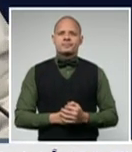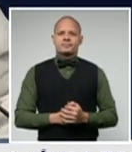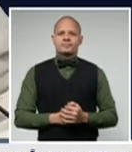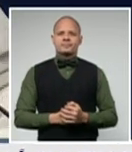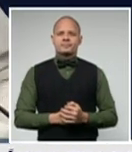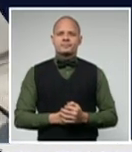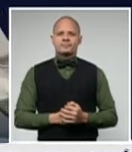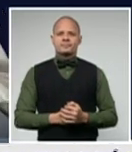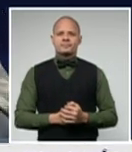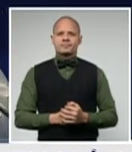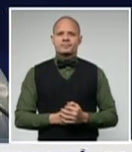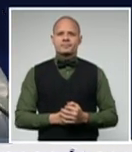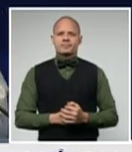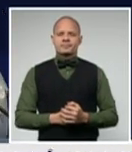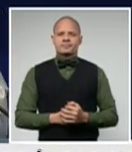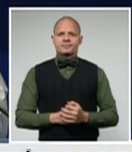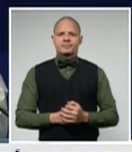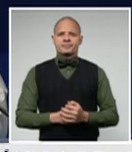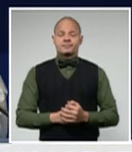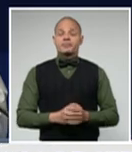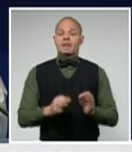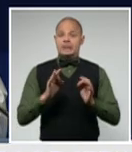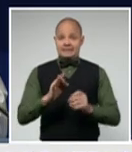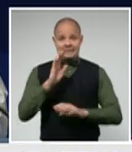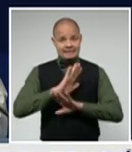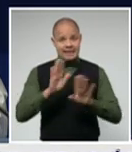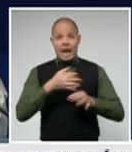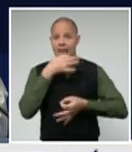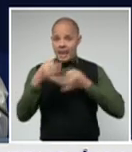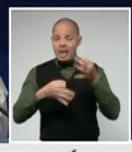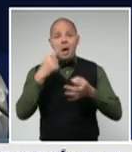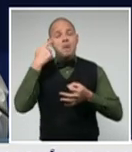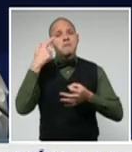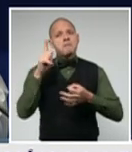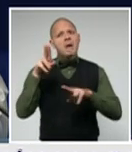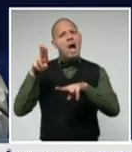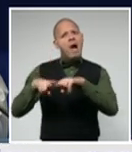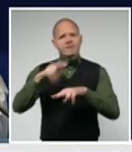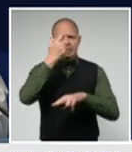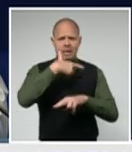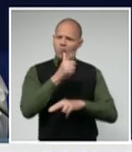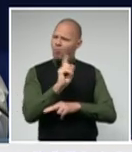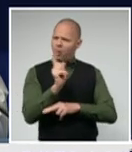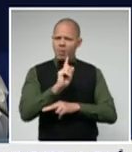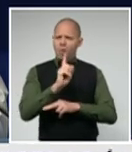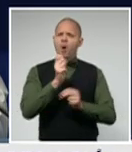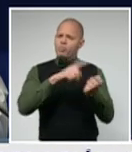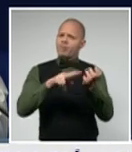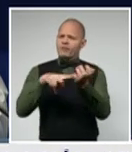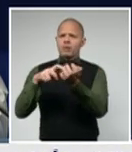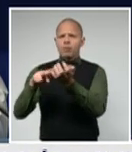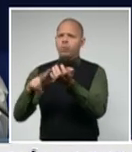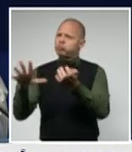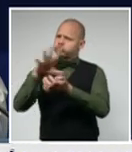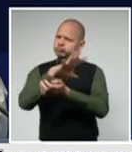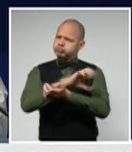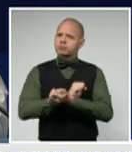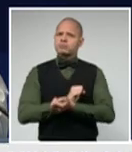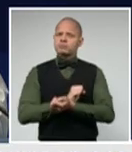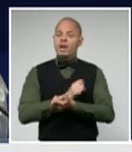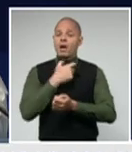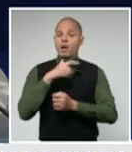De todas las provincias, como siempre informo, se procesaron muestras. En el día de ayer de Pinar del Río,